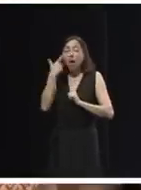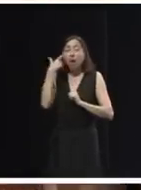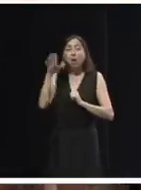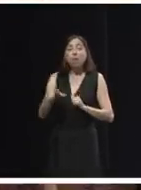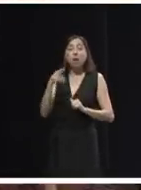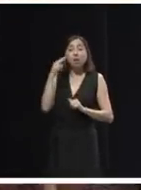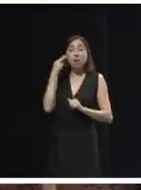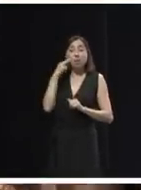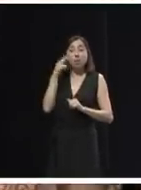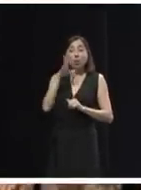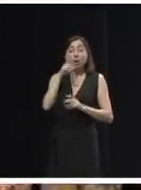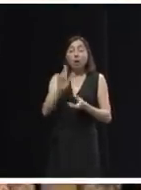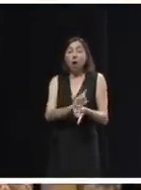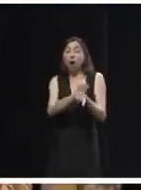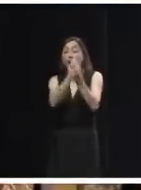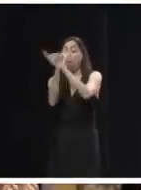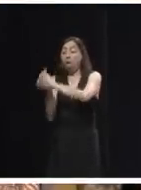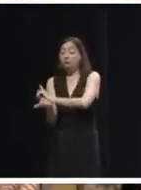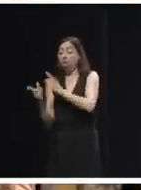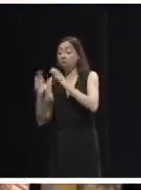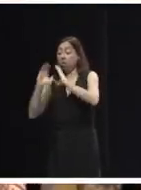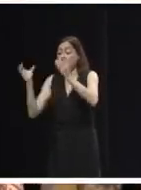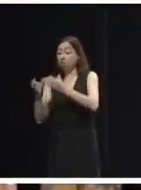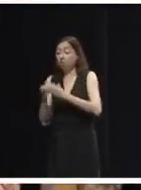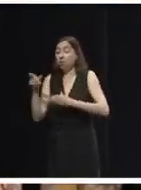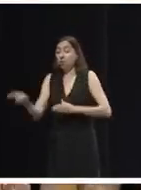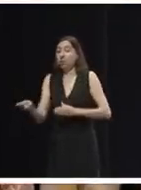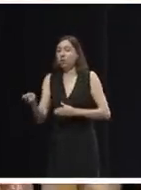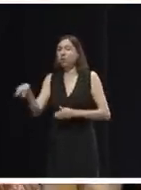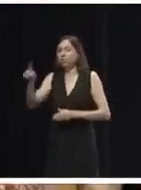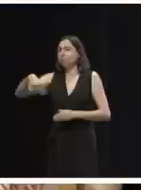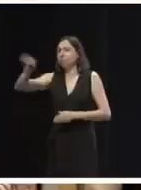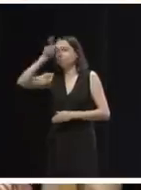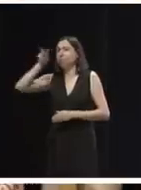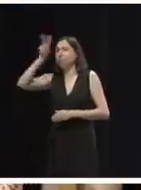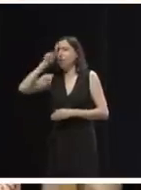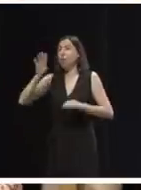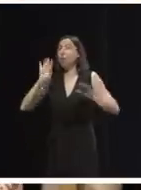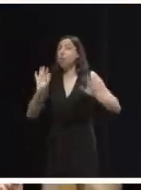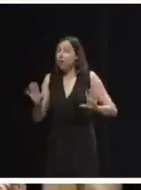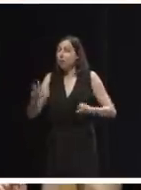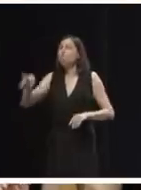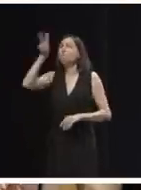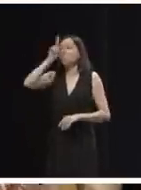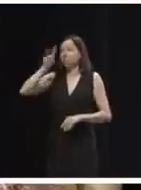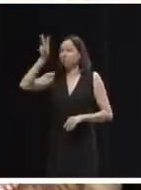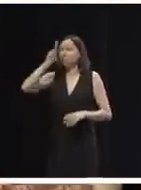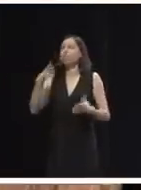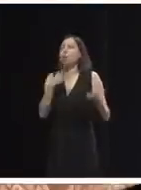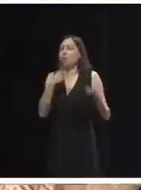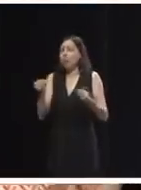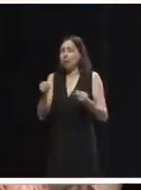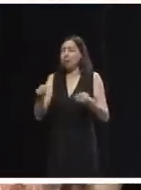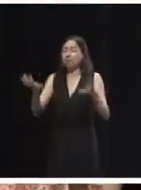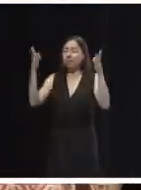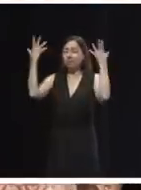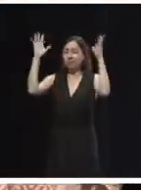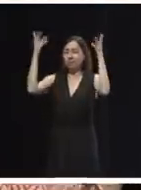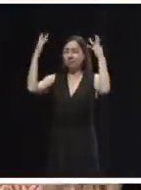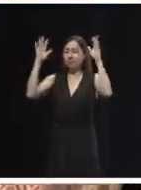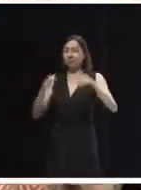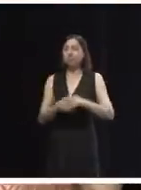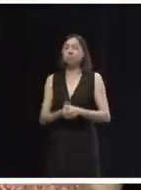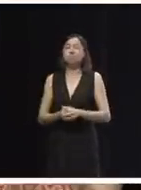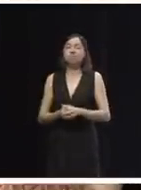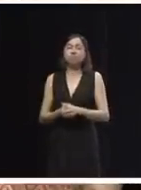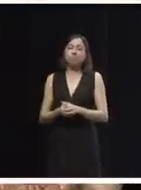bando y están preocupados, muy preocupados, bastante preocupados con este